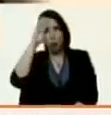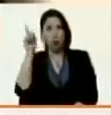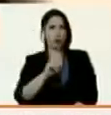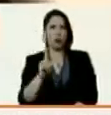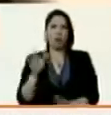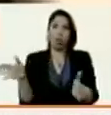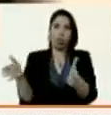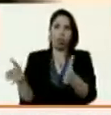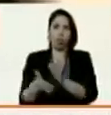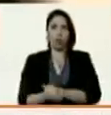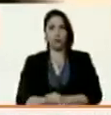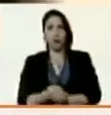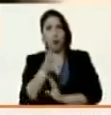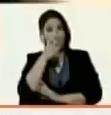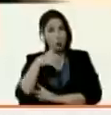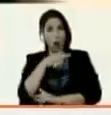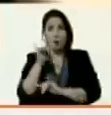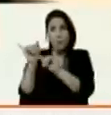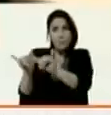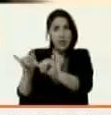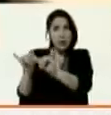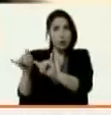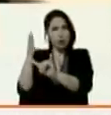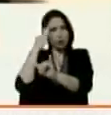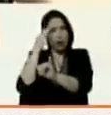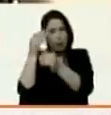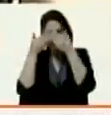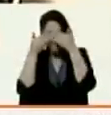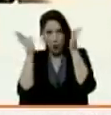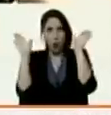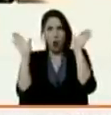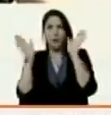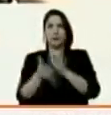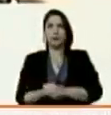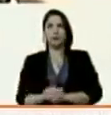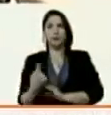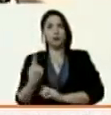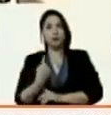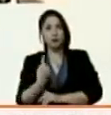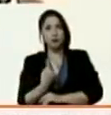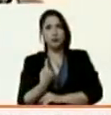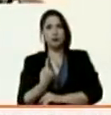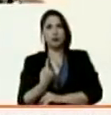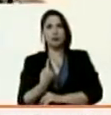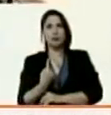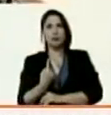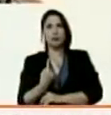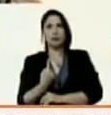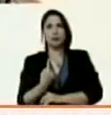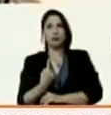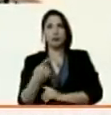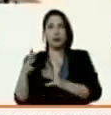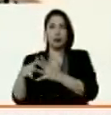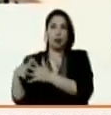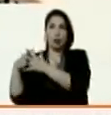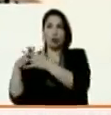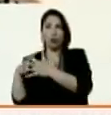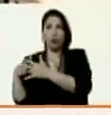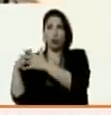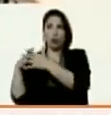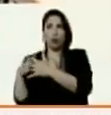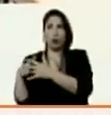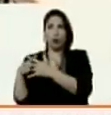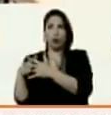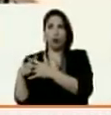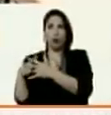no no no no puedes estar levantando sólo bajo la culpabilidad única de eeuu acompañados y eeuu a